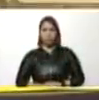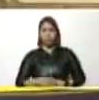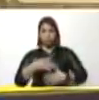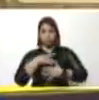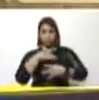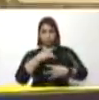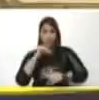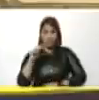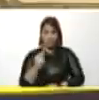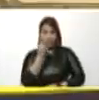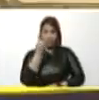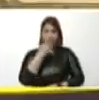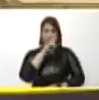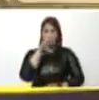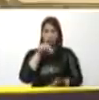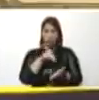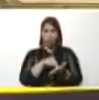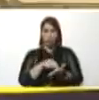y prioridad nacional.